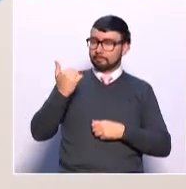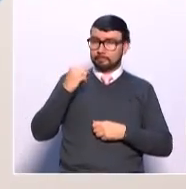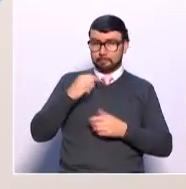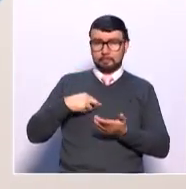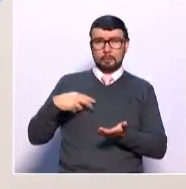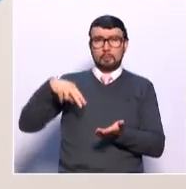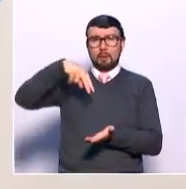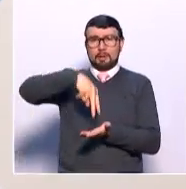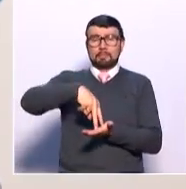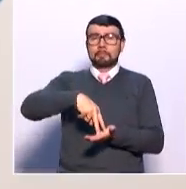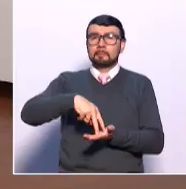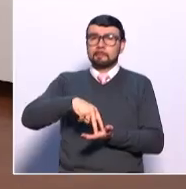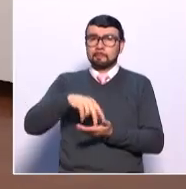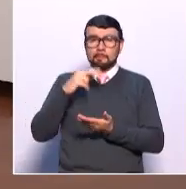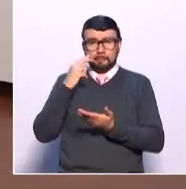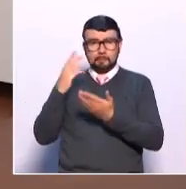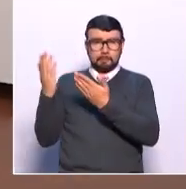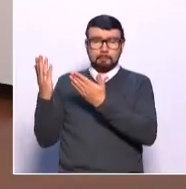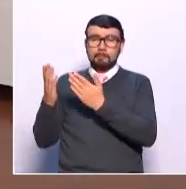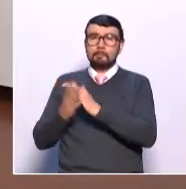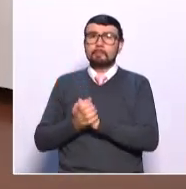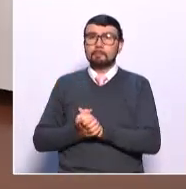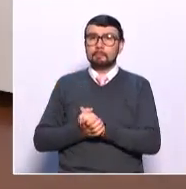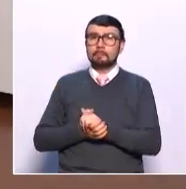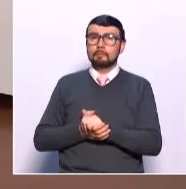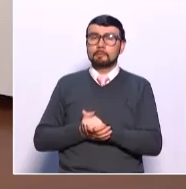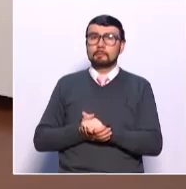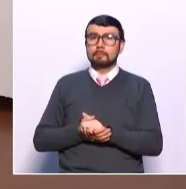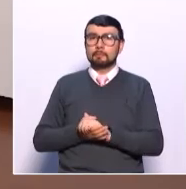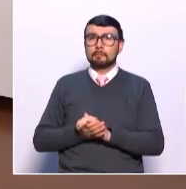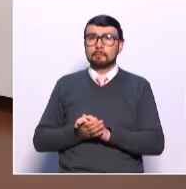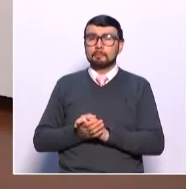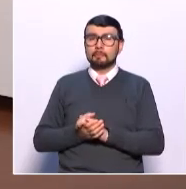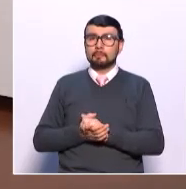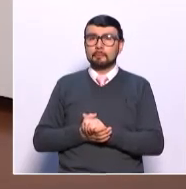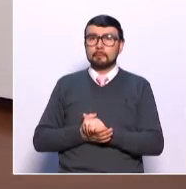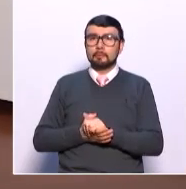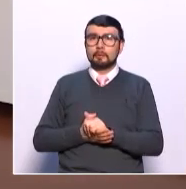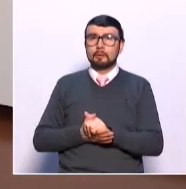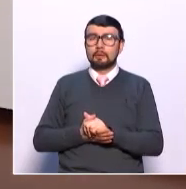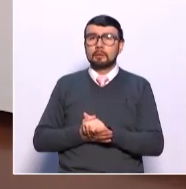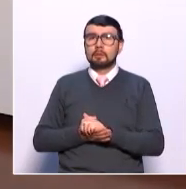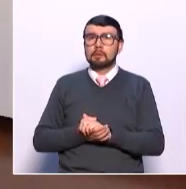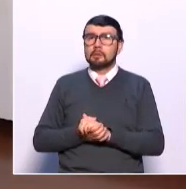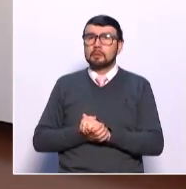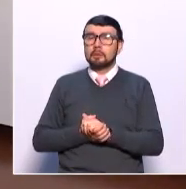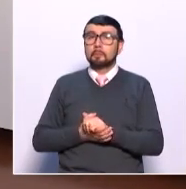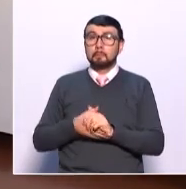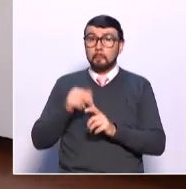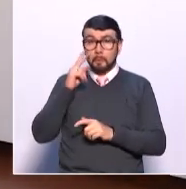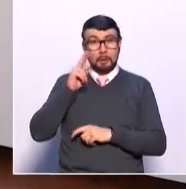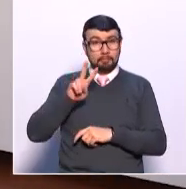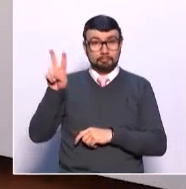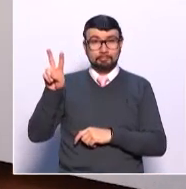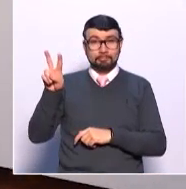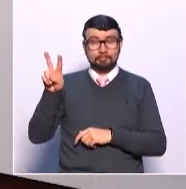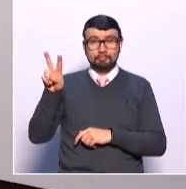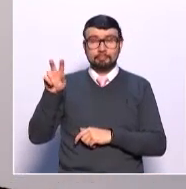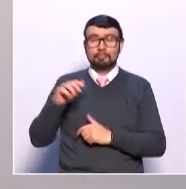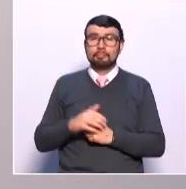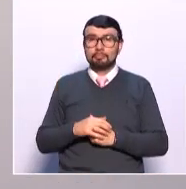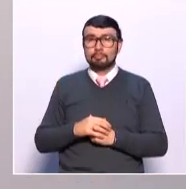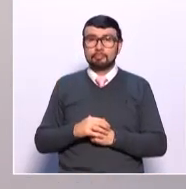parar muchachos para dejar descansar la tablet y miren esta imagen que ustedes ven acá